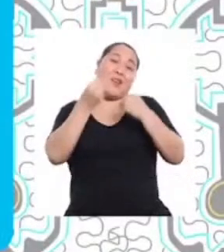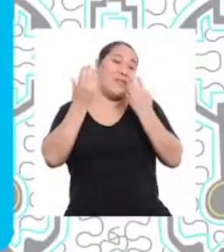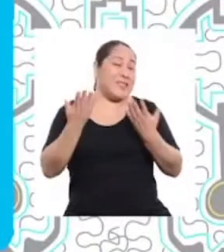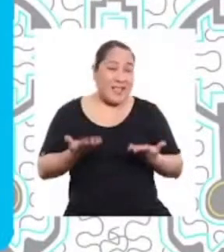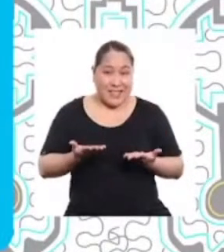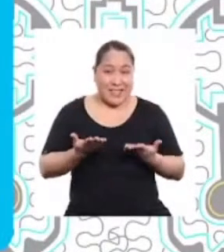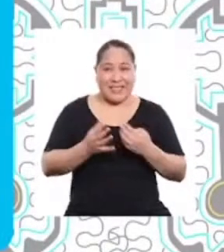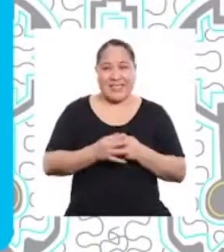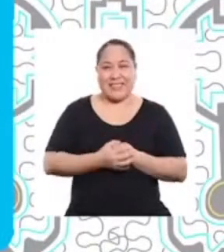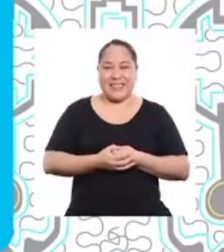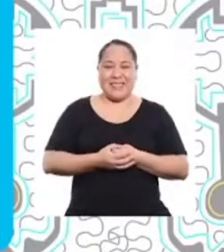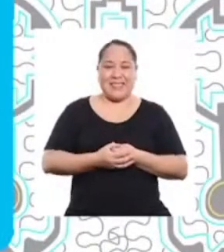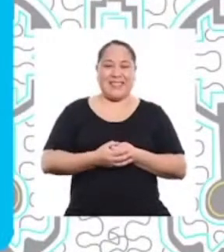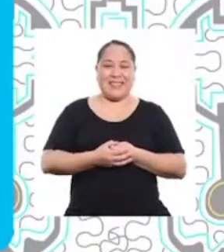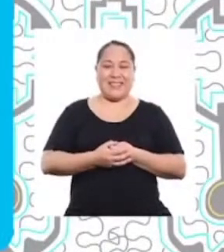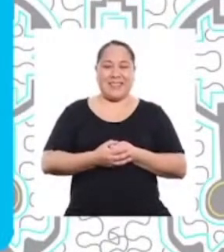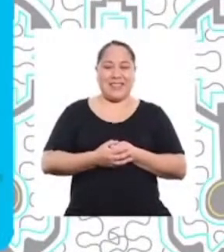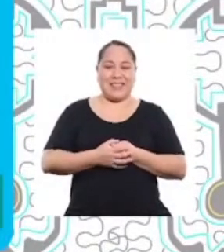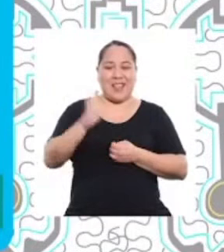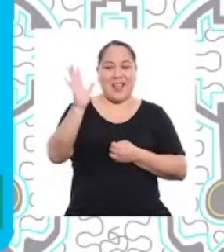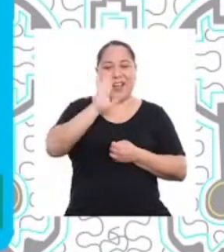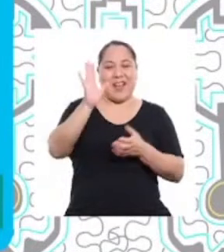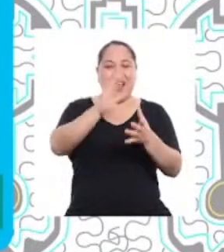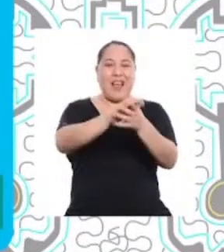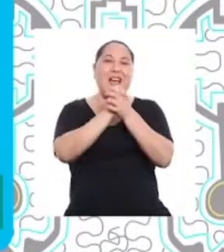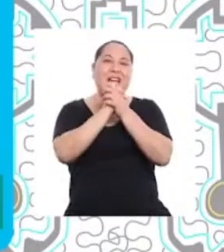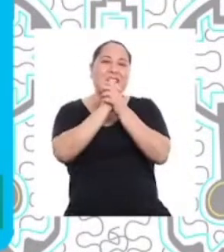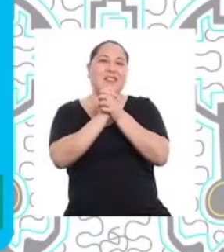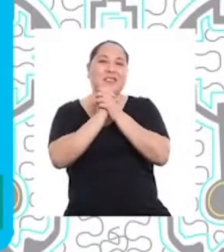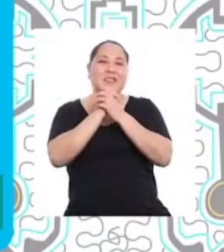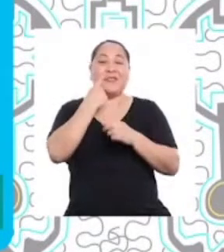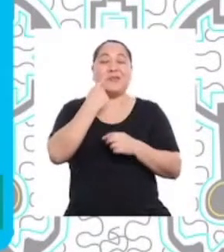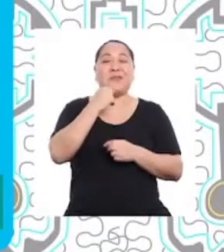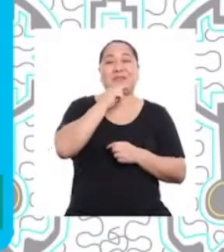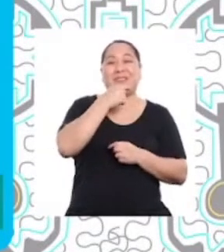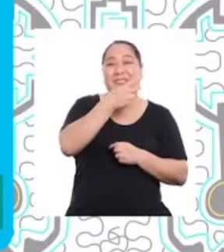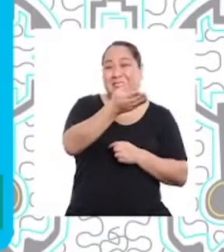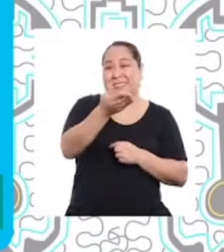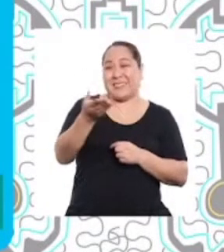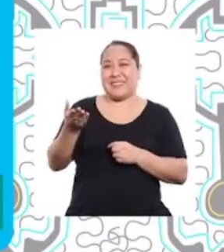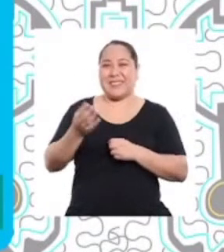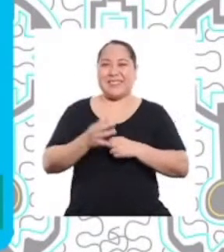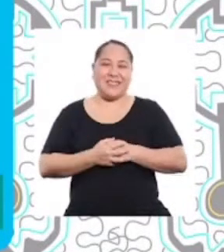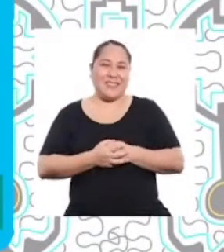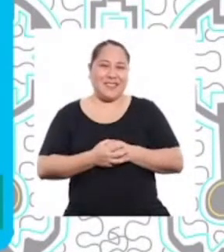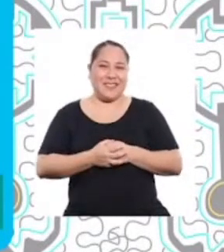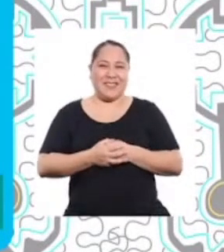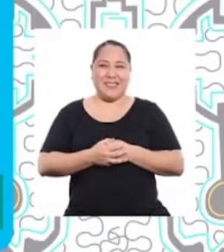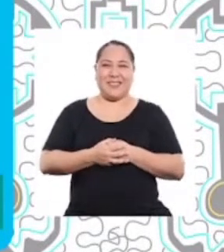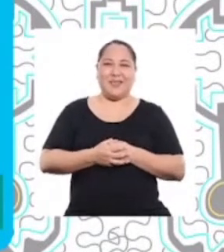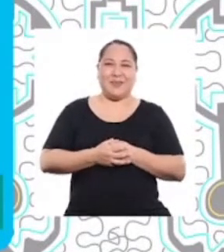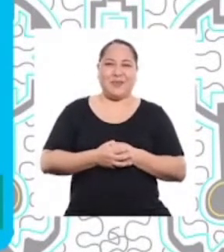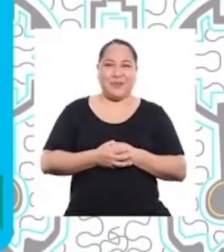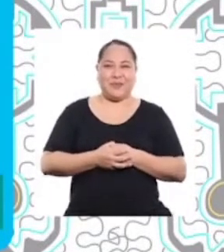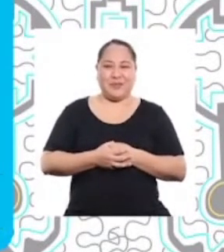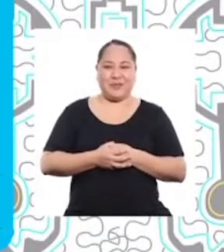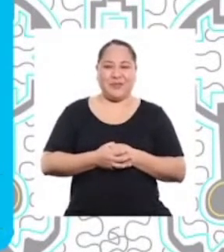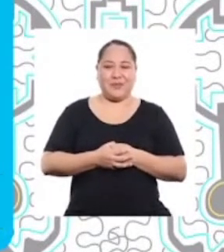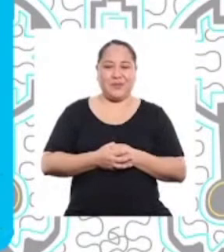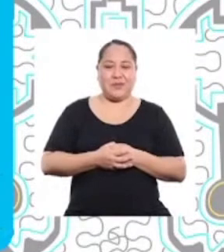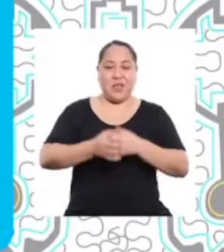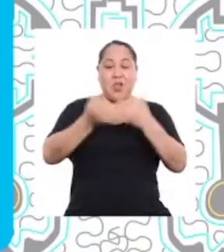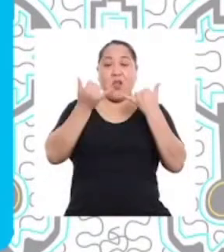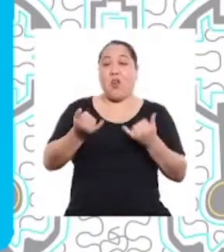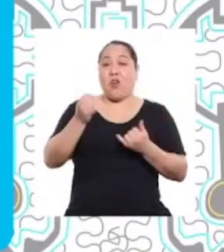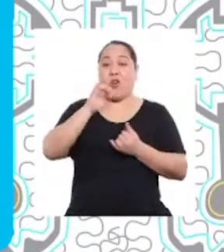Kamisaraki, Kunjamasitasa, Almiroe Bancaripe, Jerue Bancarope. El